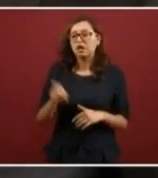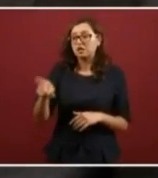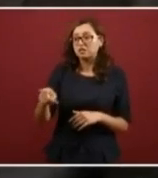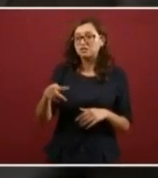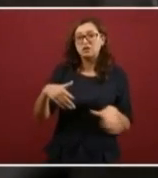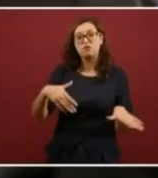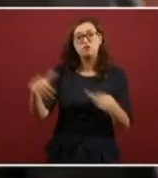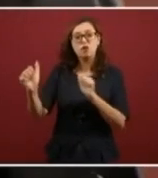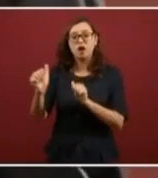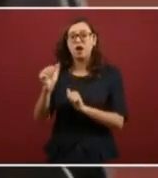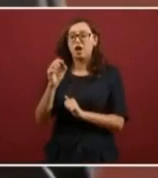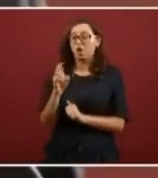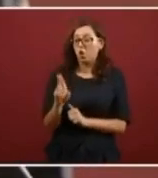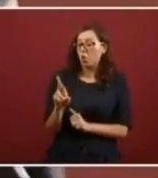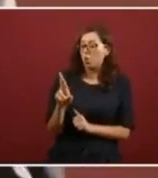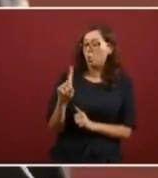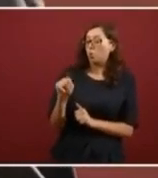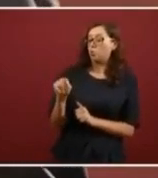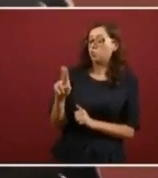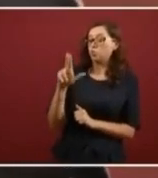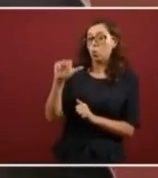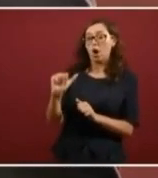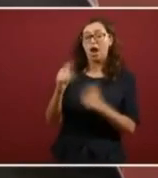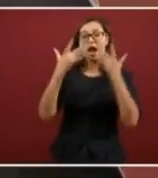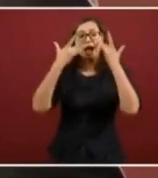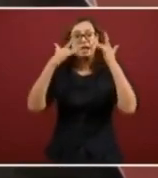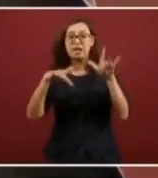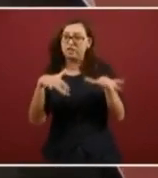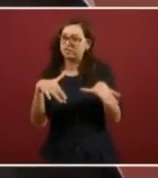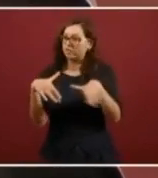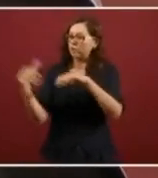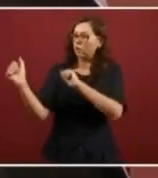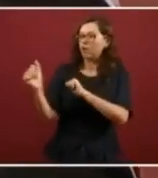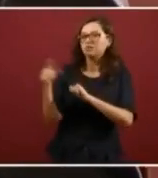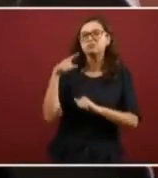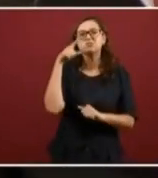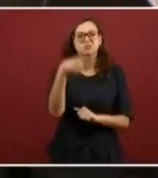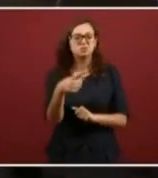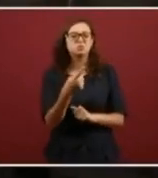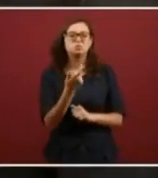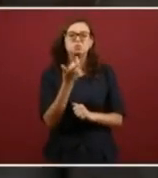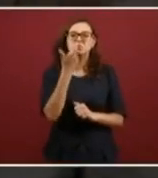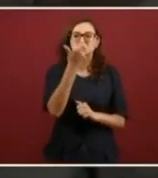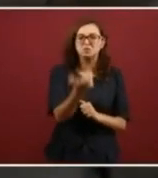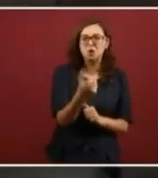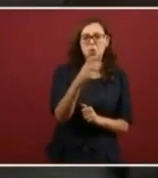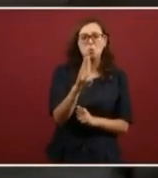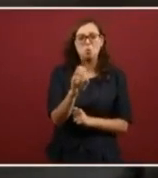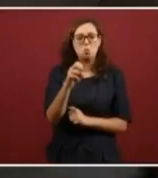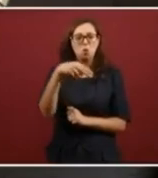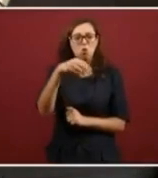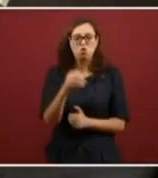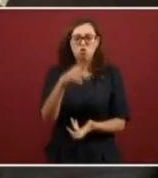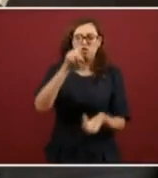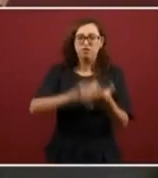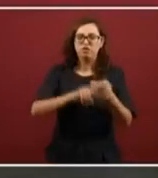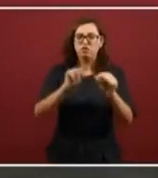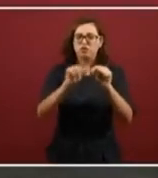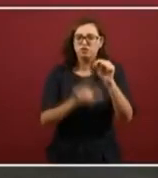Este periódico tan serio Creo que con